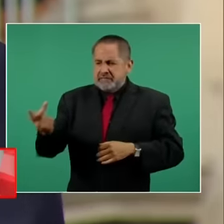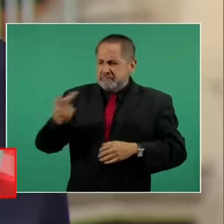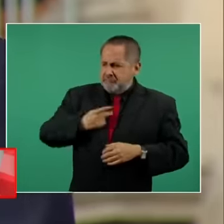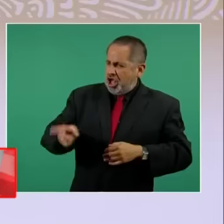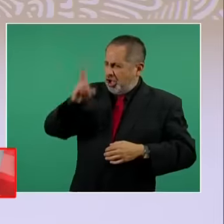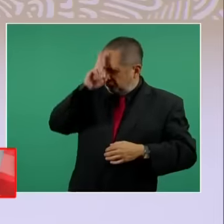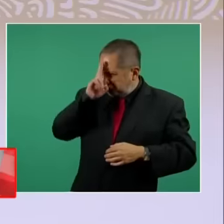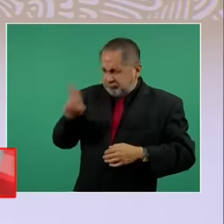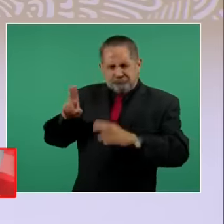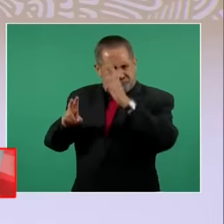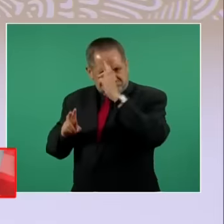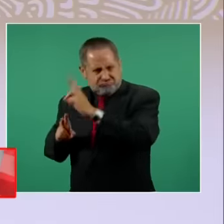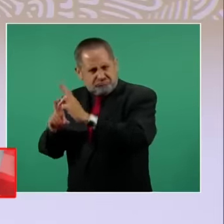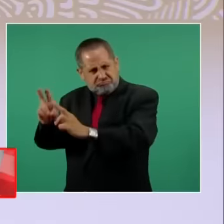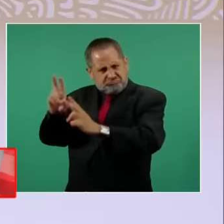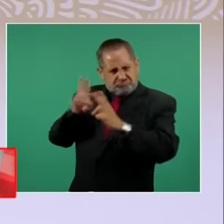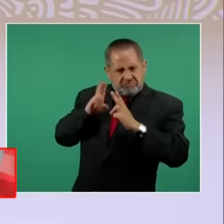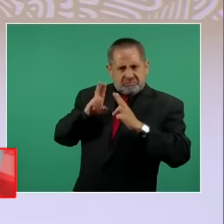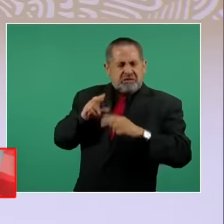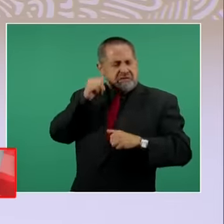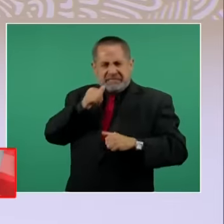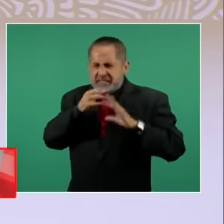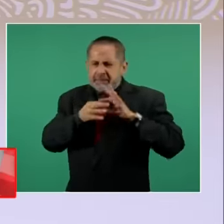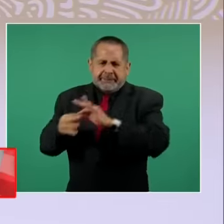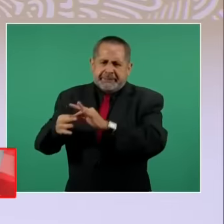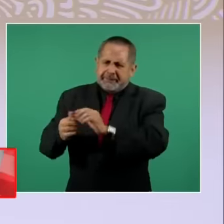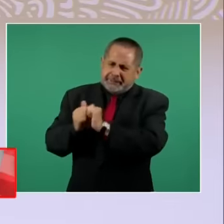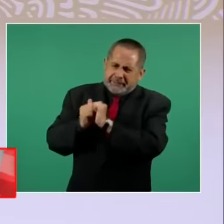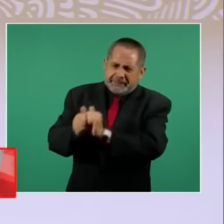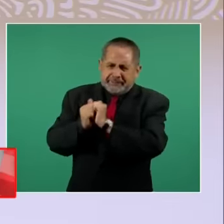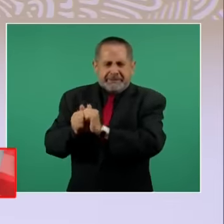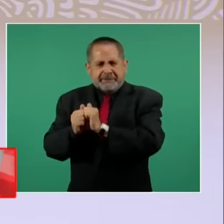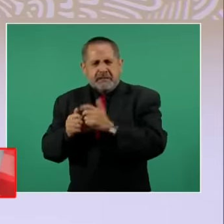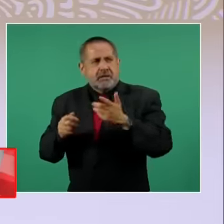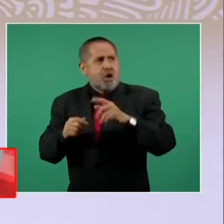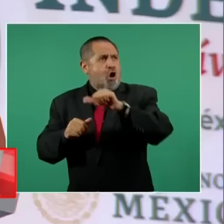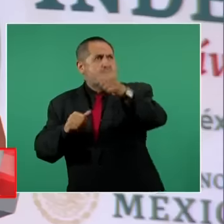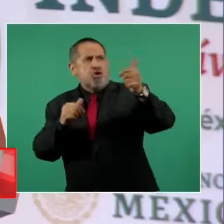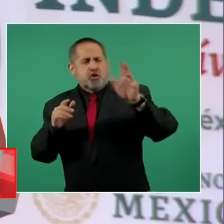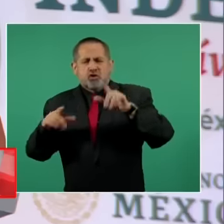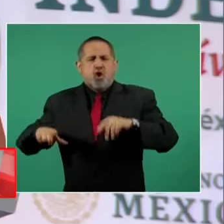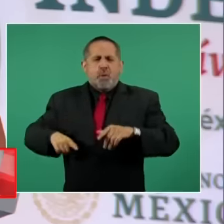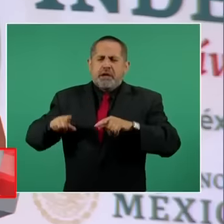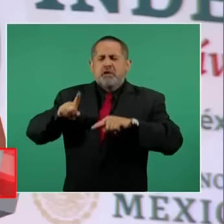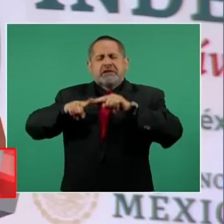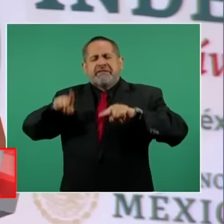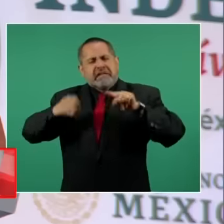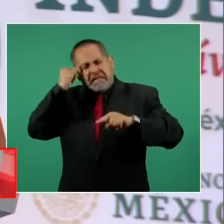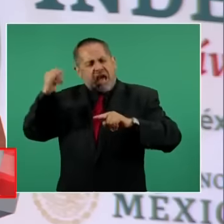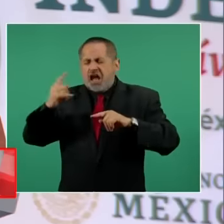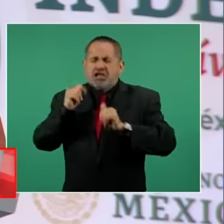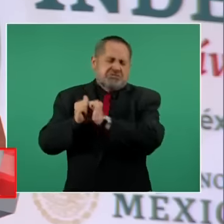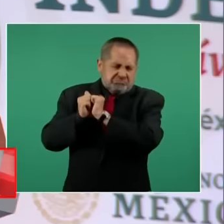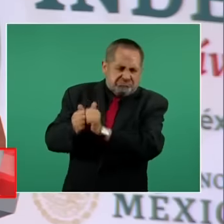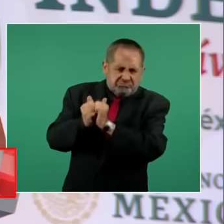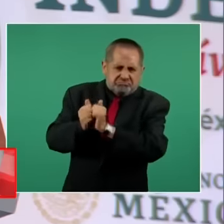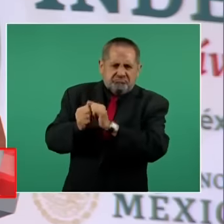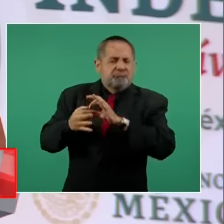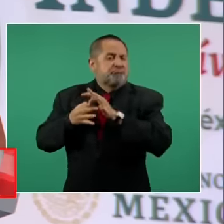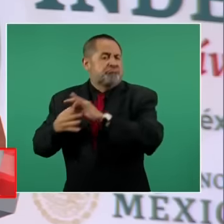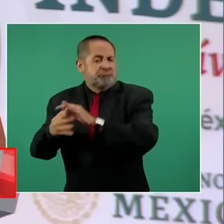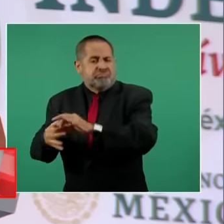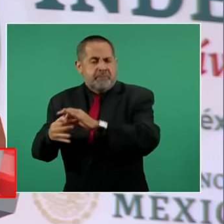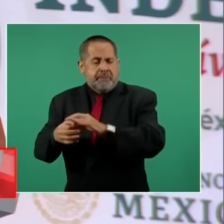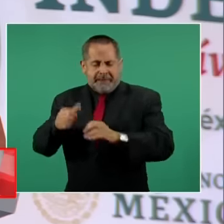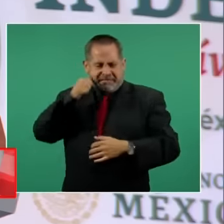políticas soberanas al margen de cercanías o distancias entre los gobiernos. Impera lo que preconiza un principio